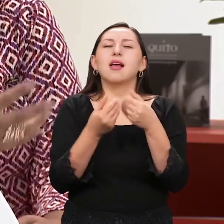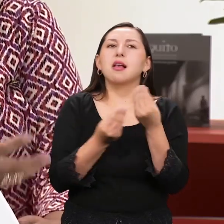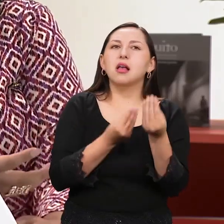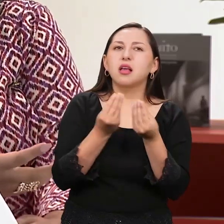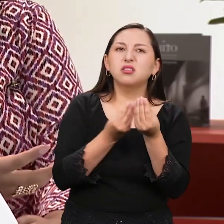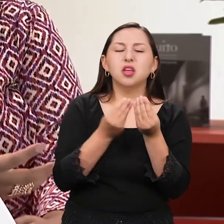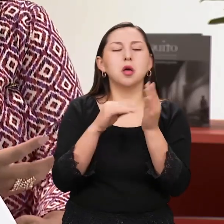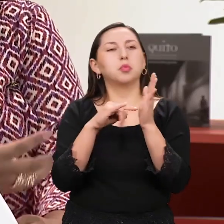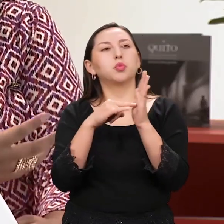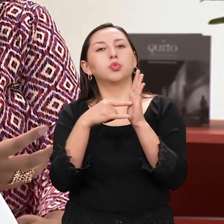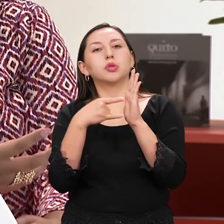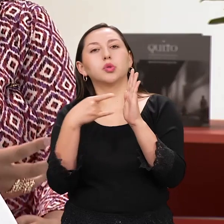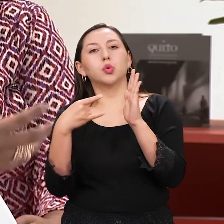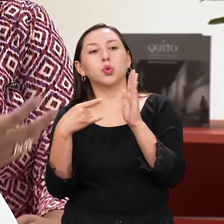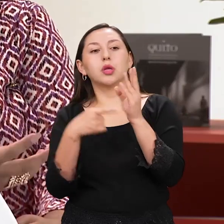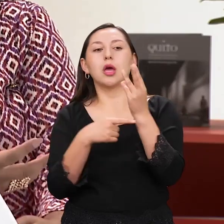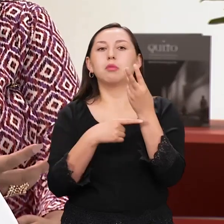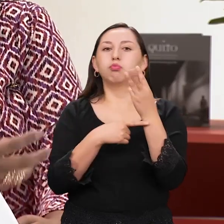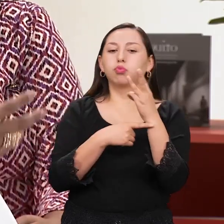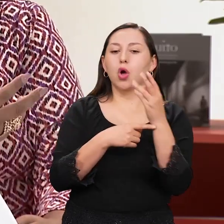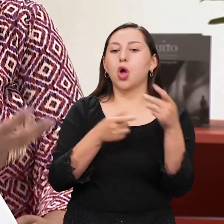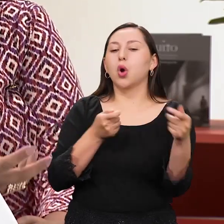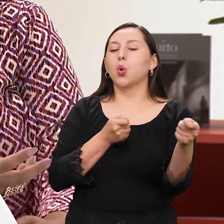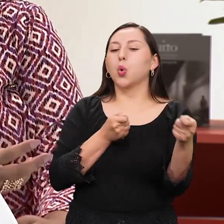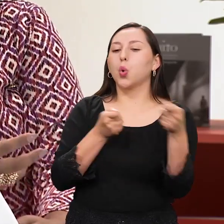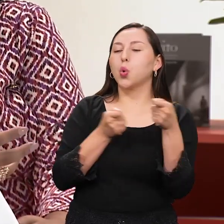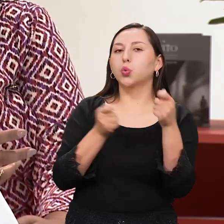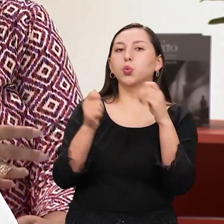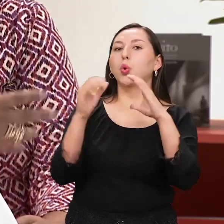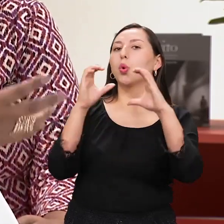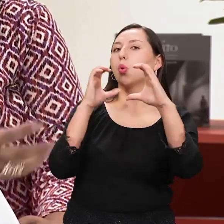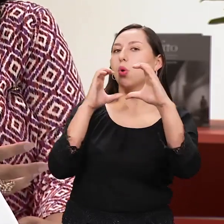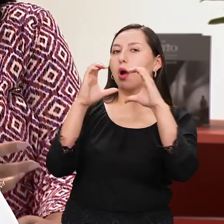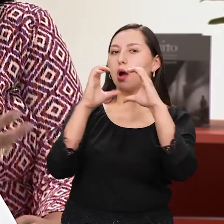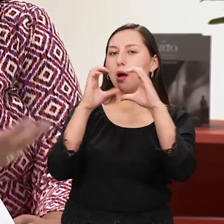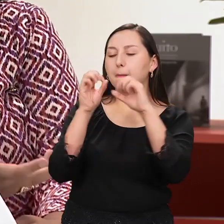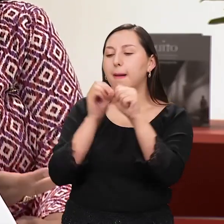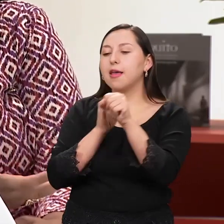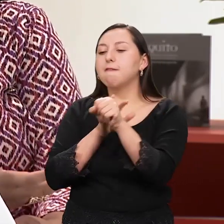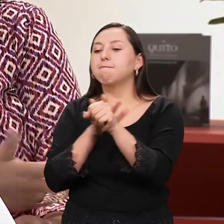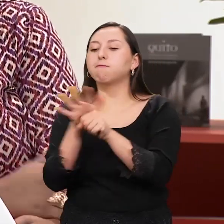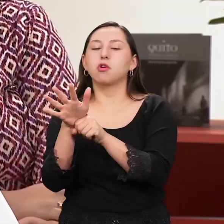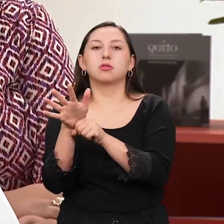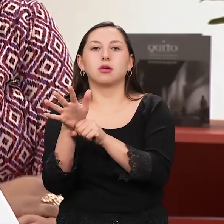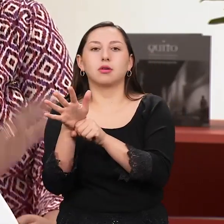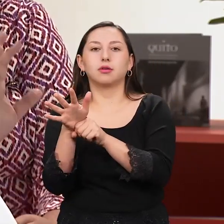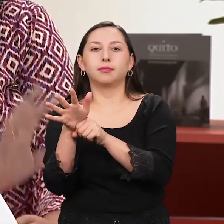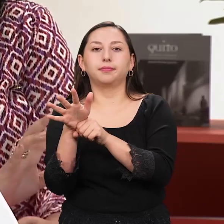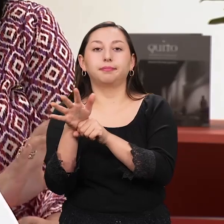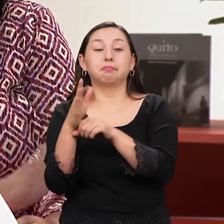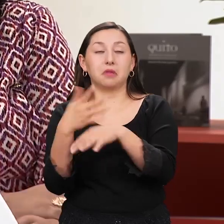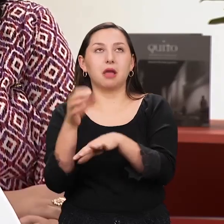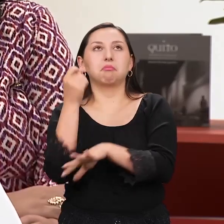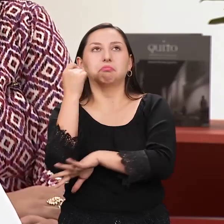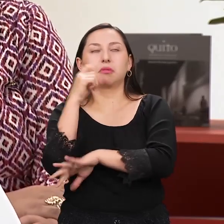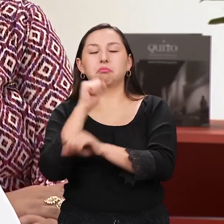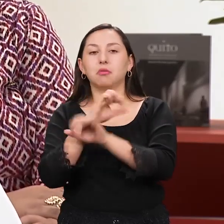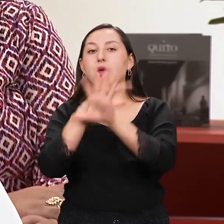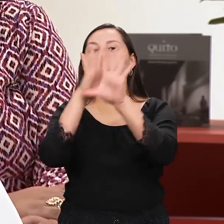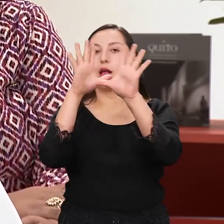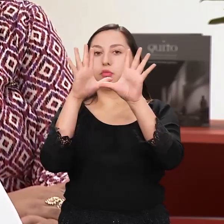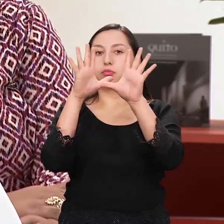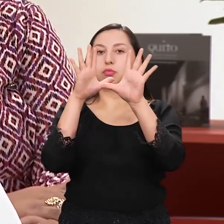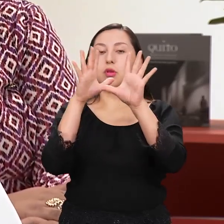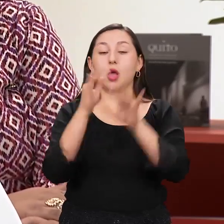pero esencialmente es la teoría del control de las comunicaciones en las personas y en las máquinas. Entendiendo eso,